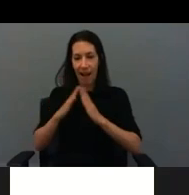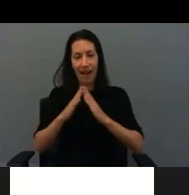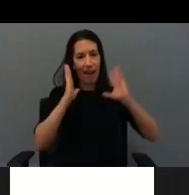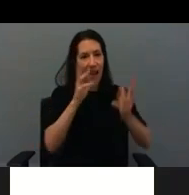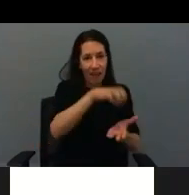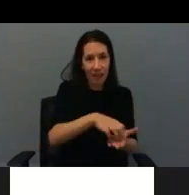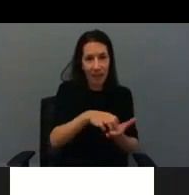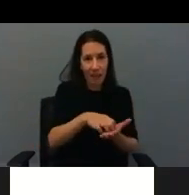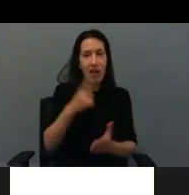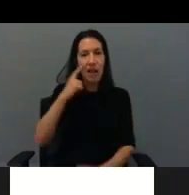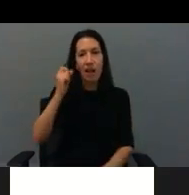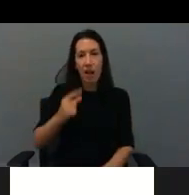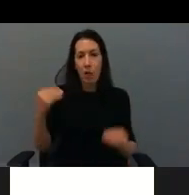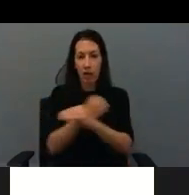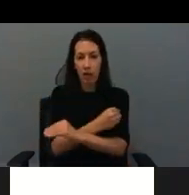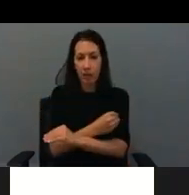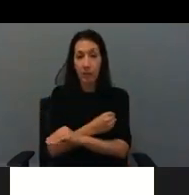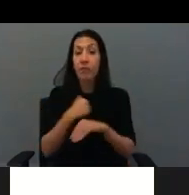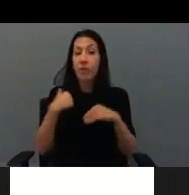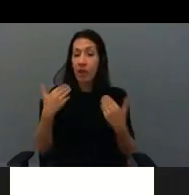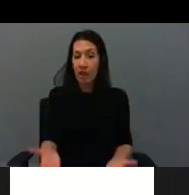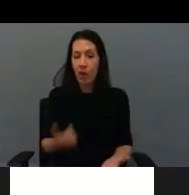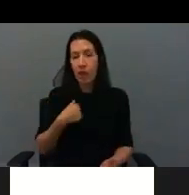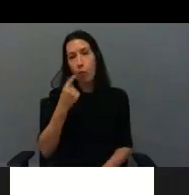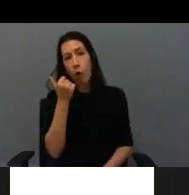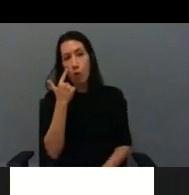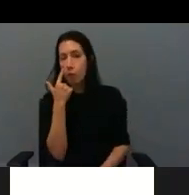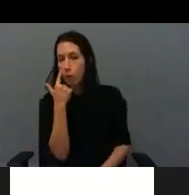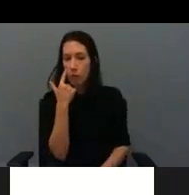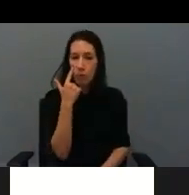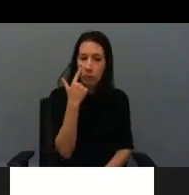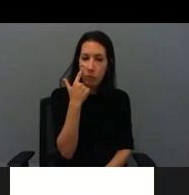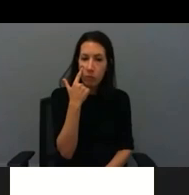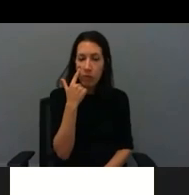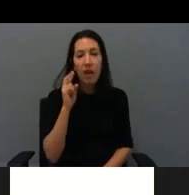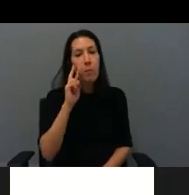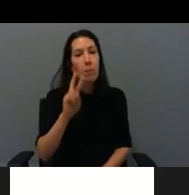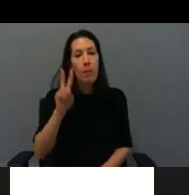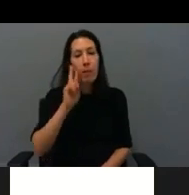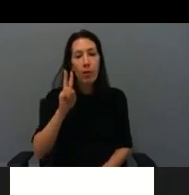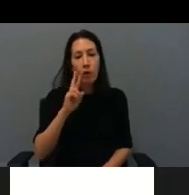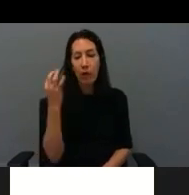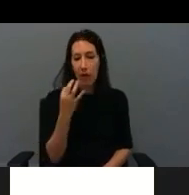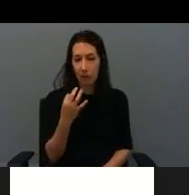Entonces, estamos muy contentas y vemos un acierto enorme que